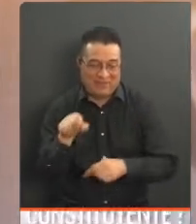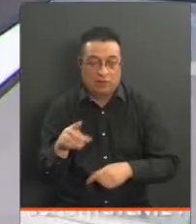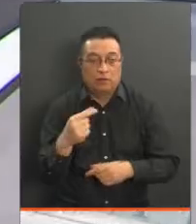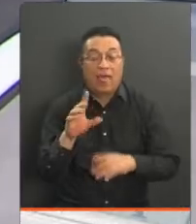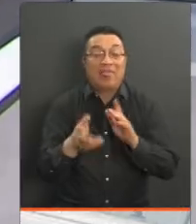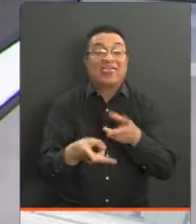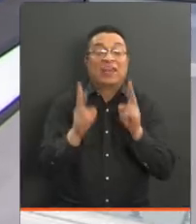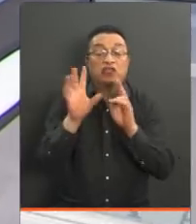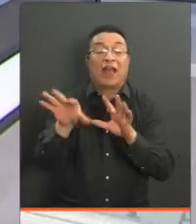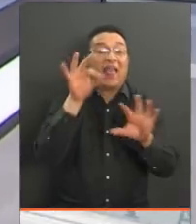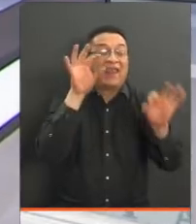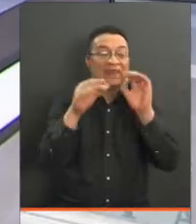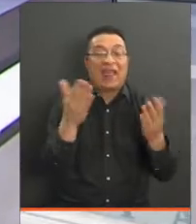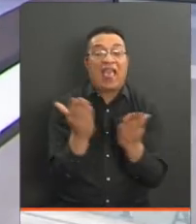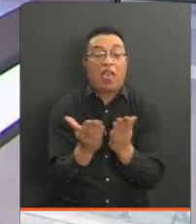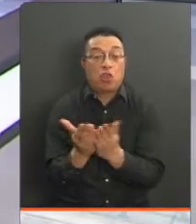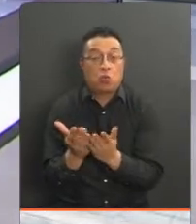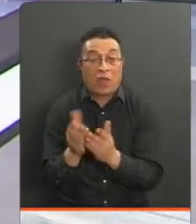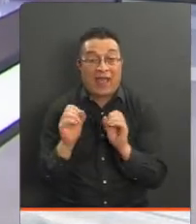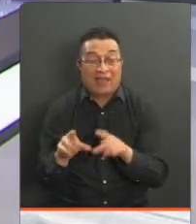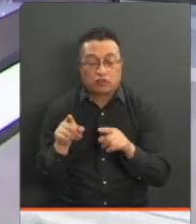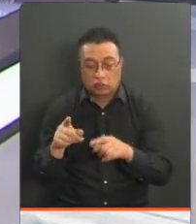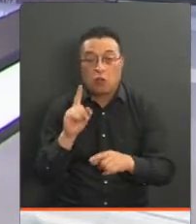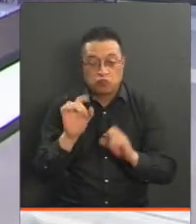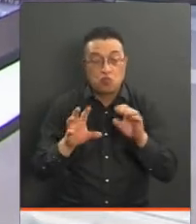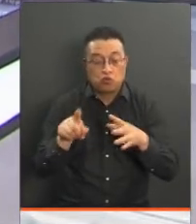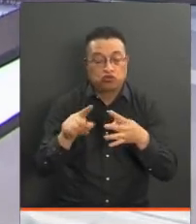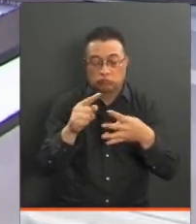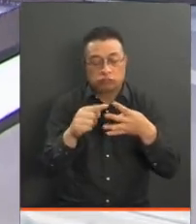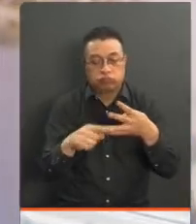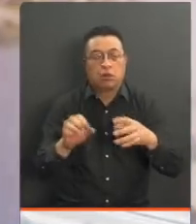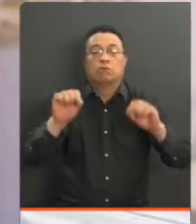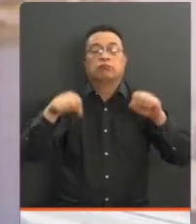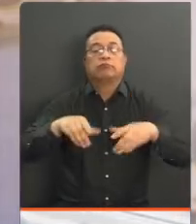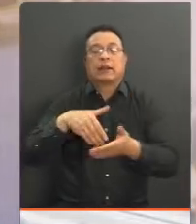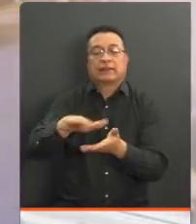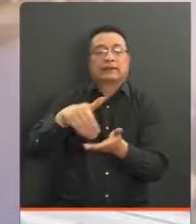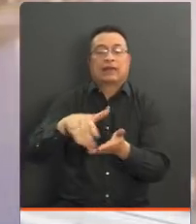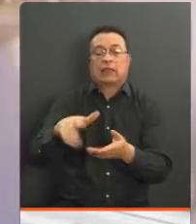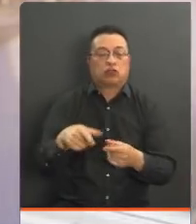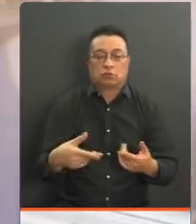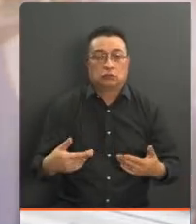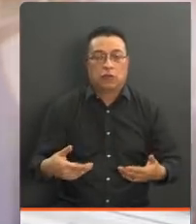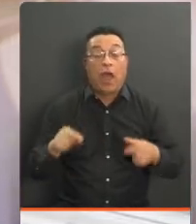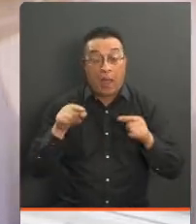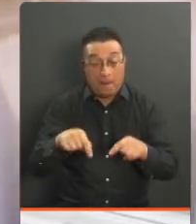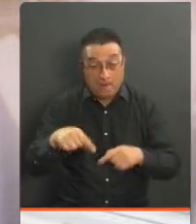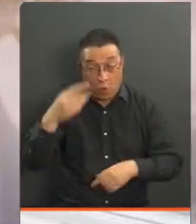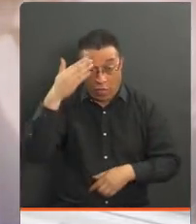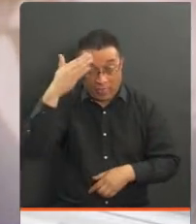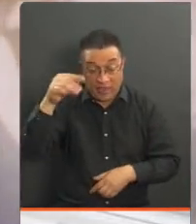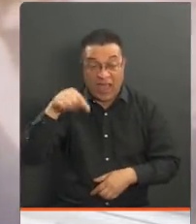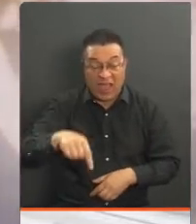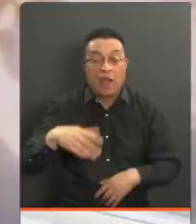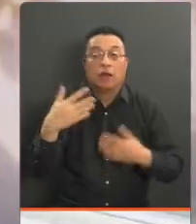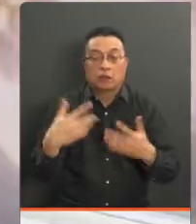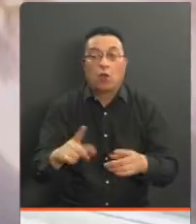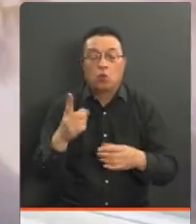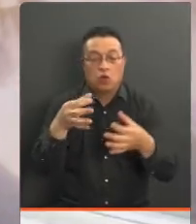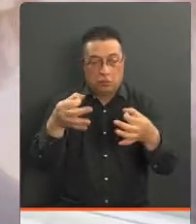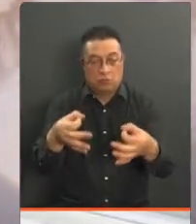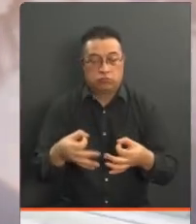educación. Varias de ellas no fueron consideradas por el pleno de la convención. Sin embargo, durante esta jornada se dio a conocer una cifra,